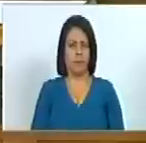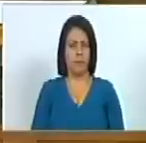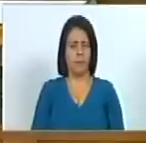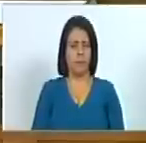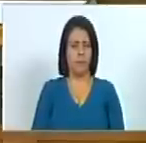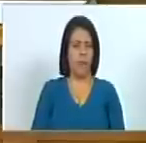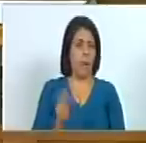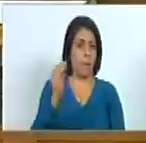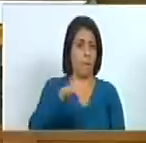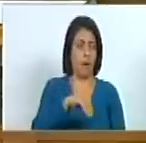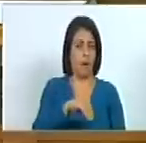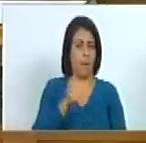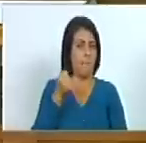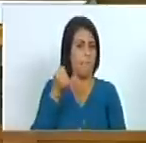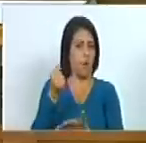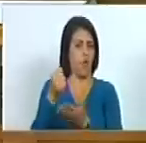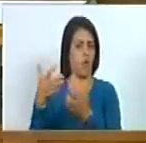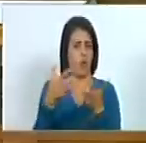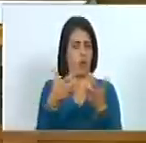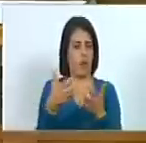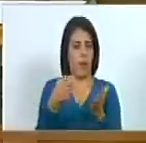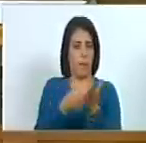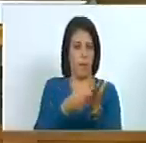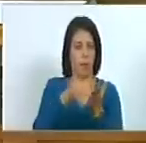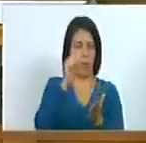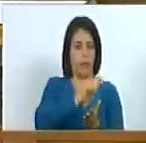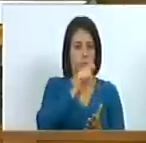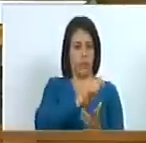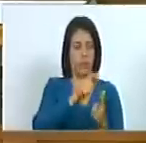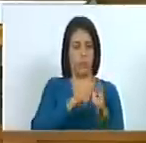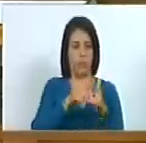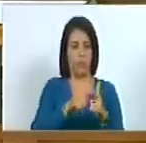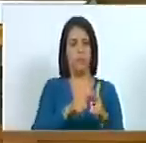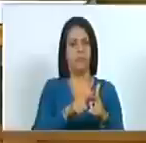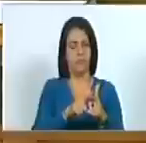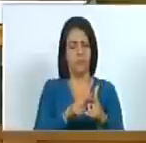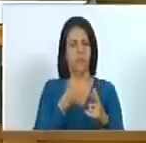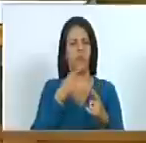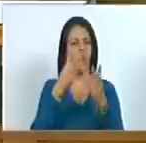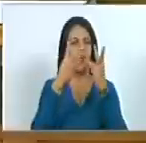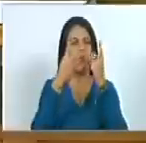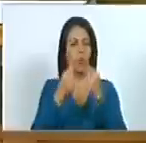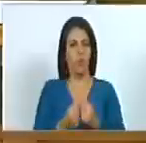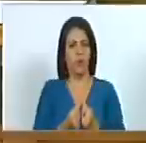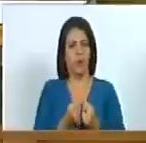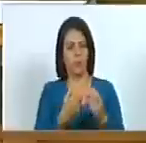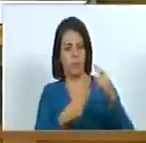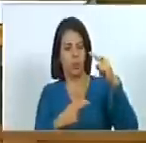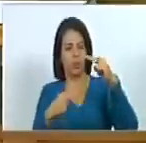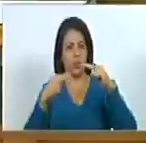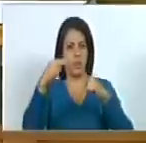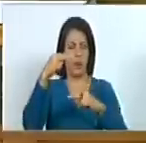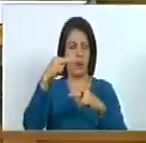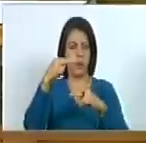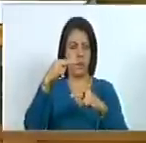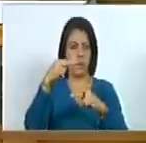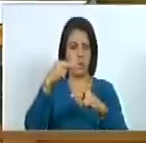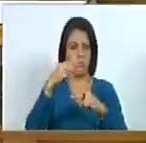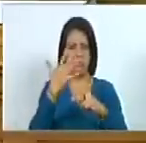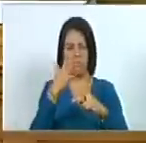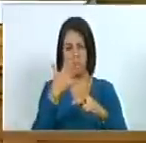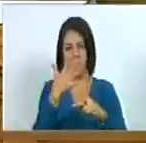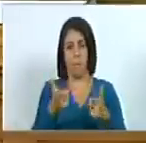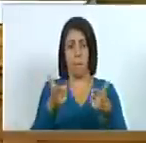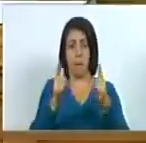Más el bono de guerra económica, más el salario. Estamos hablando de un nivel de ingreso mínimo